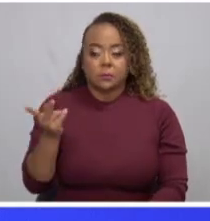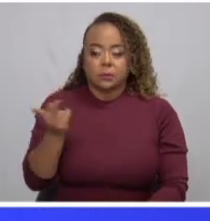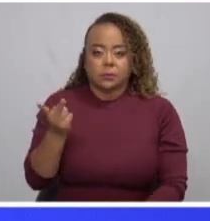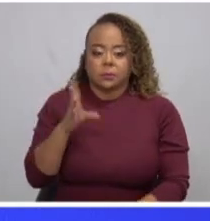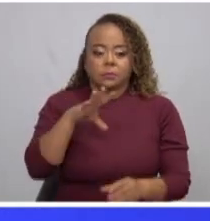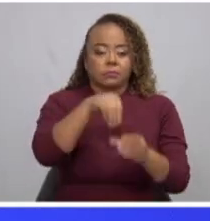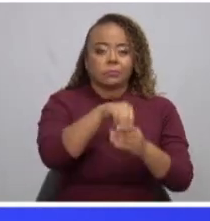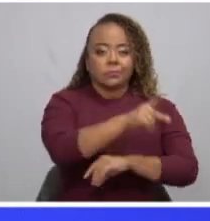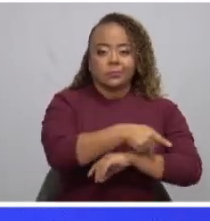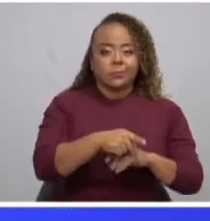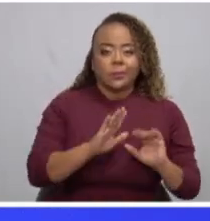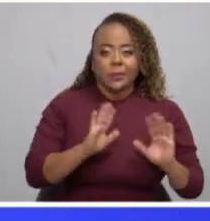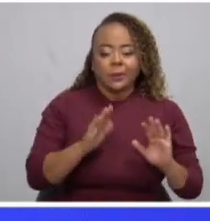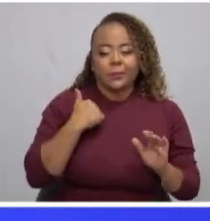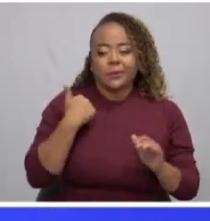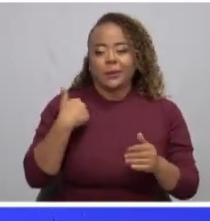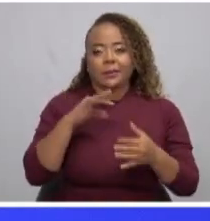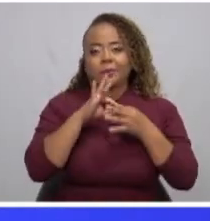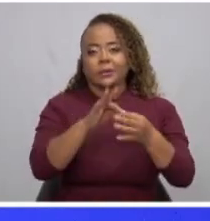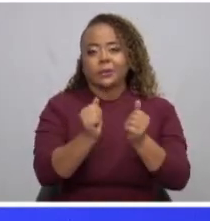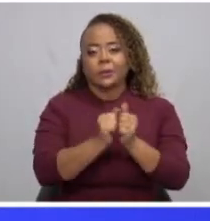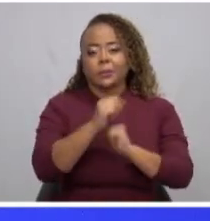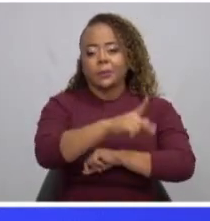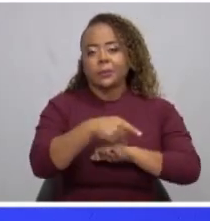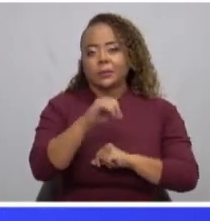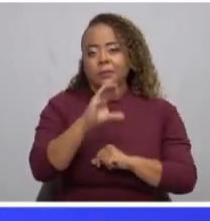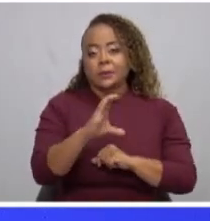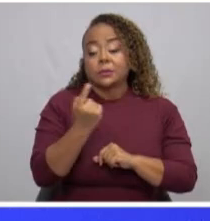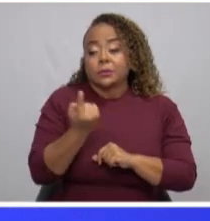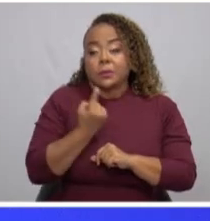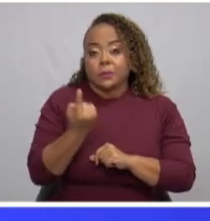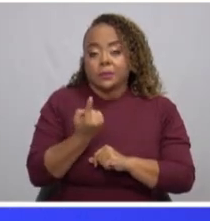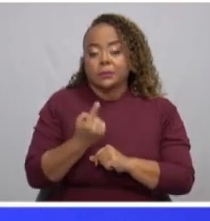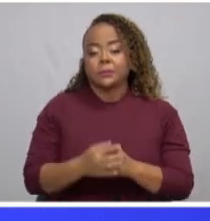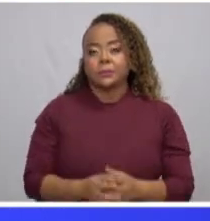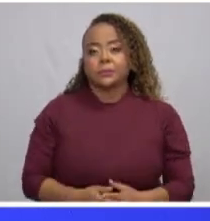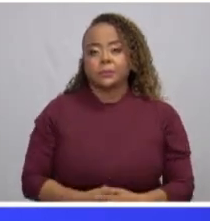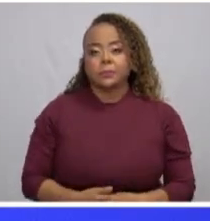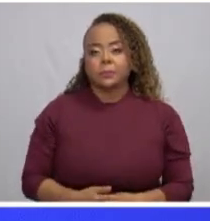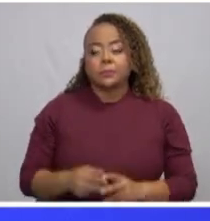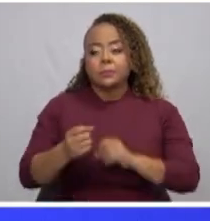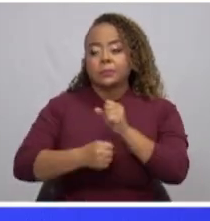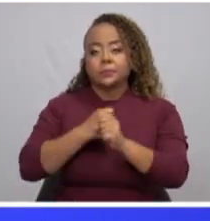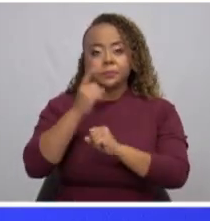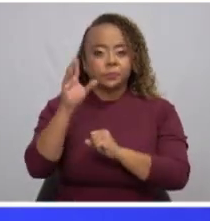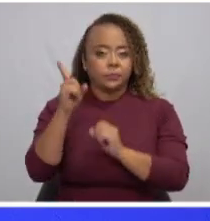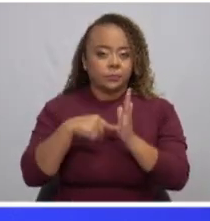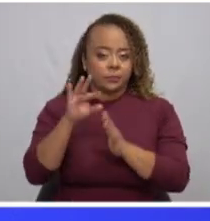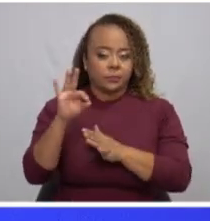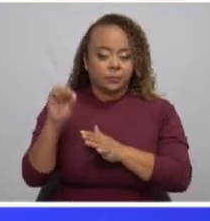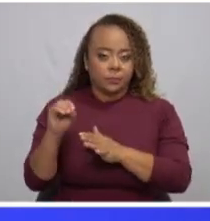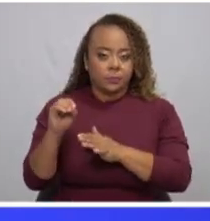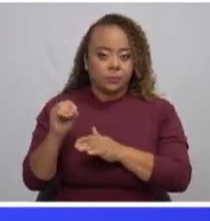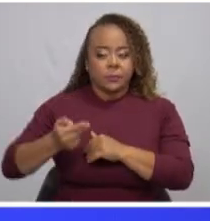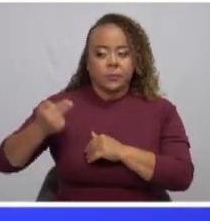puntaarenas ni siquiera tienen que ver con punta Arenas FC simple y sencillamente fue que en los años 90 Cuando estaba el